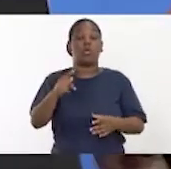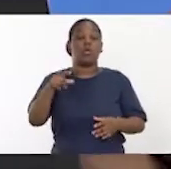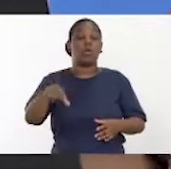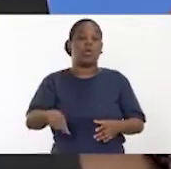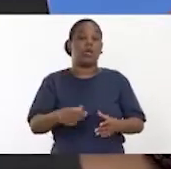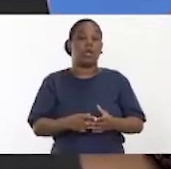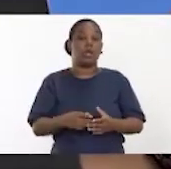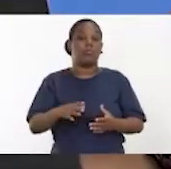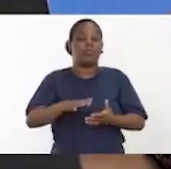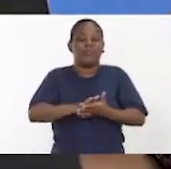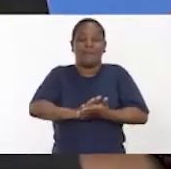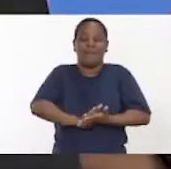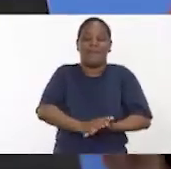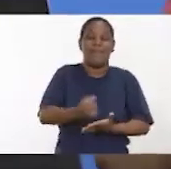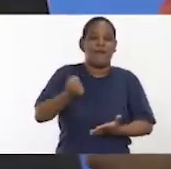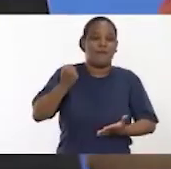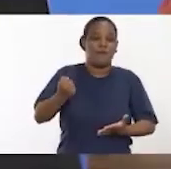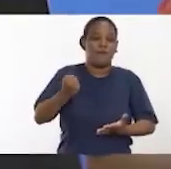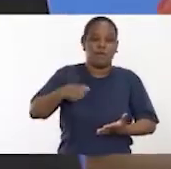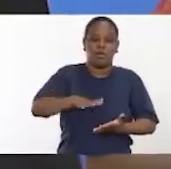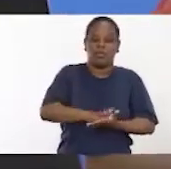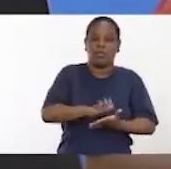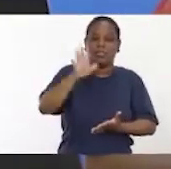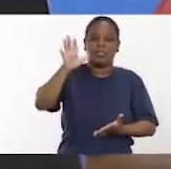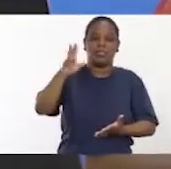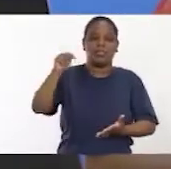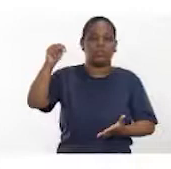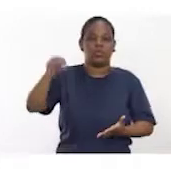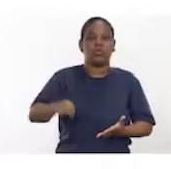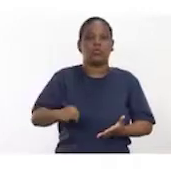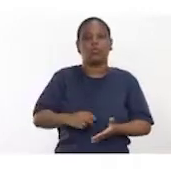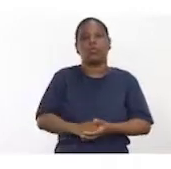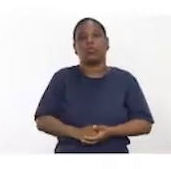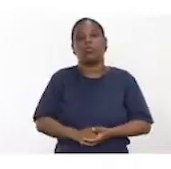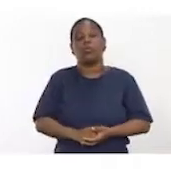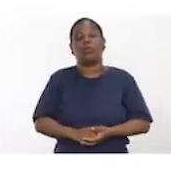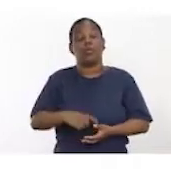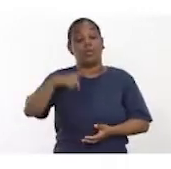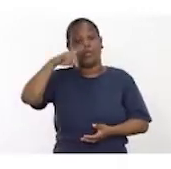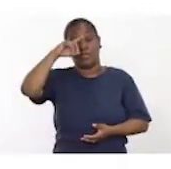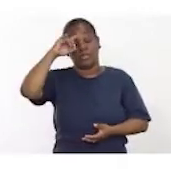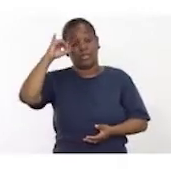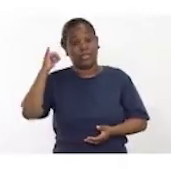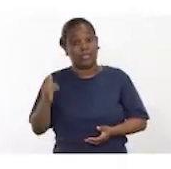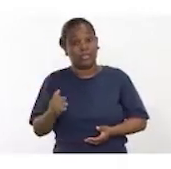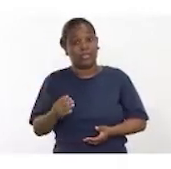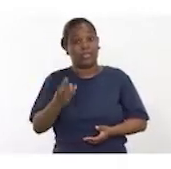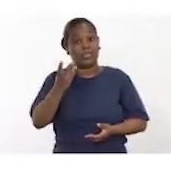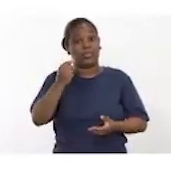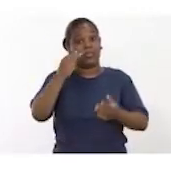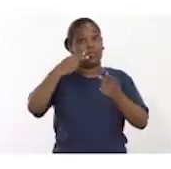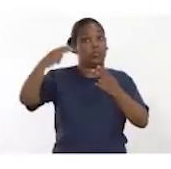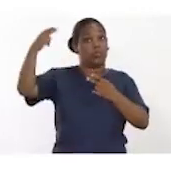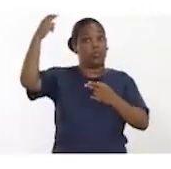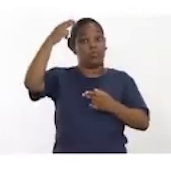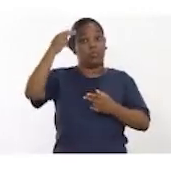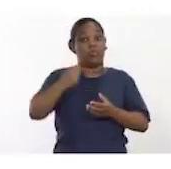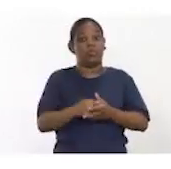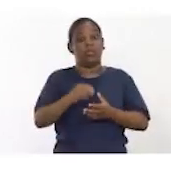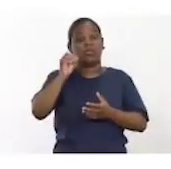una fuerza constante de 5 newton. Si el coeficiente de rozamiento